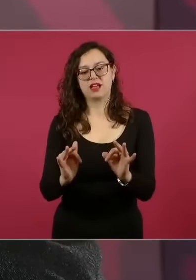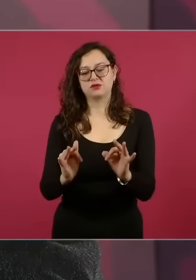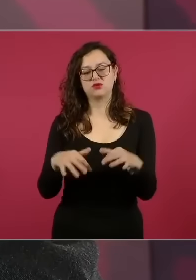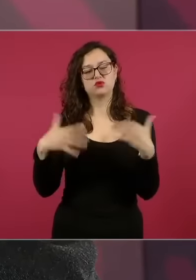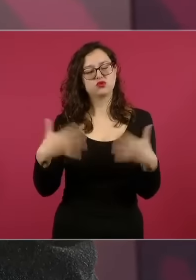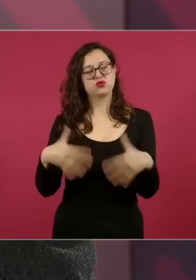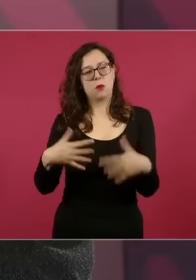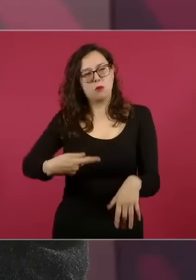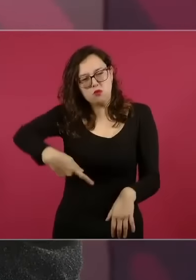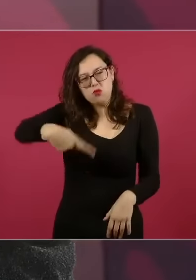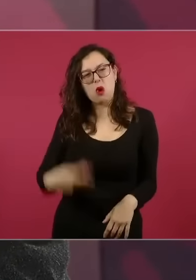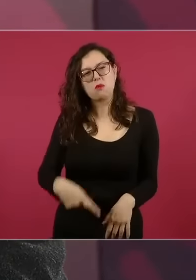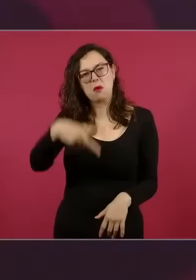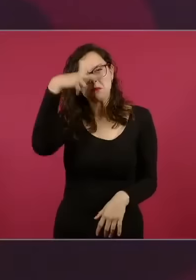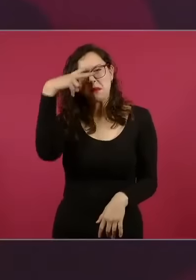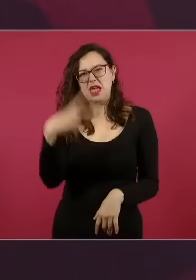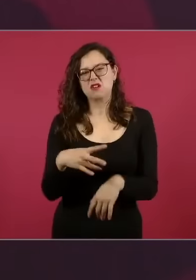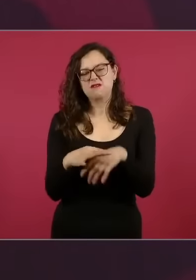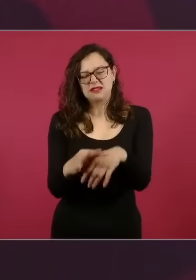más íntima